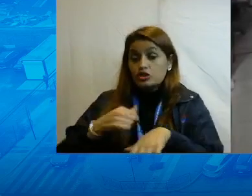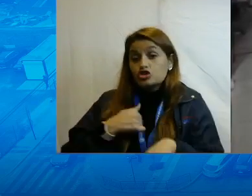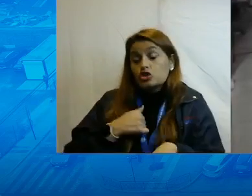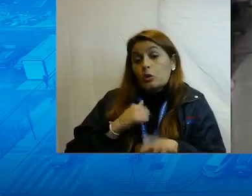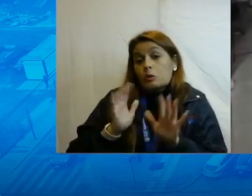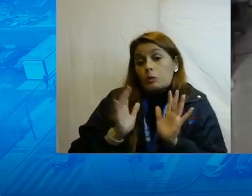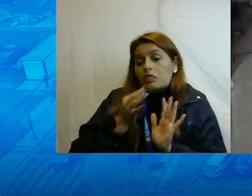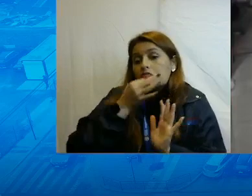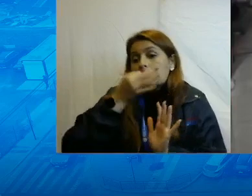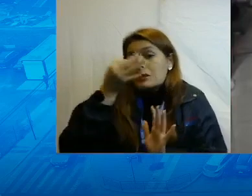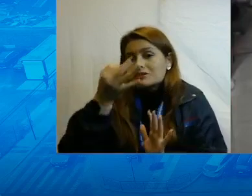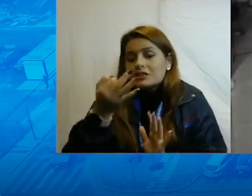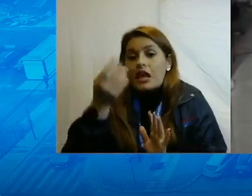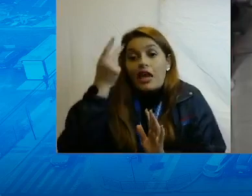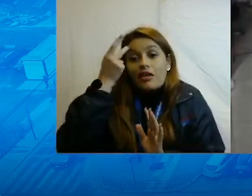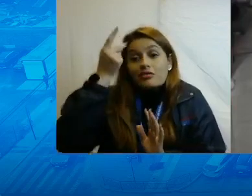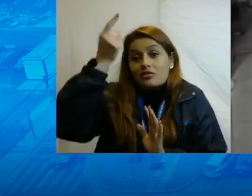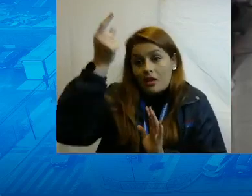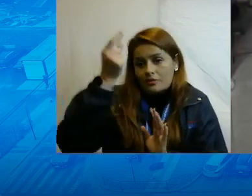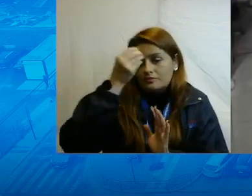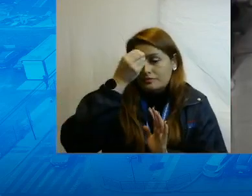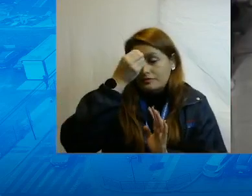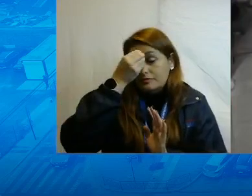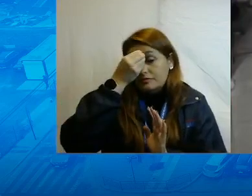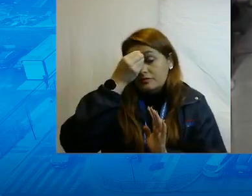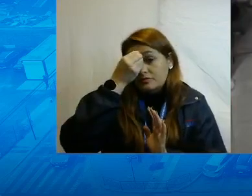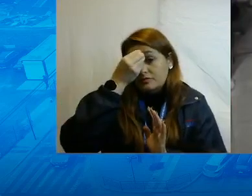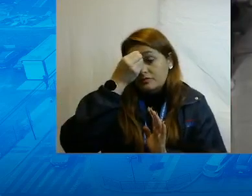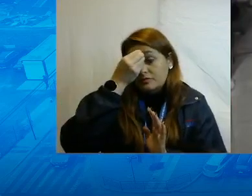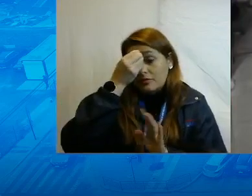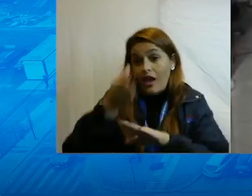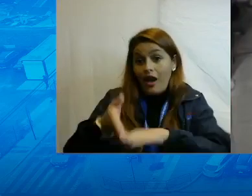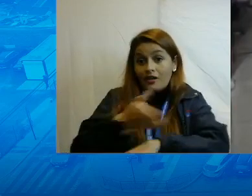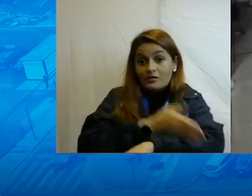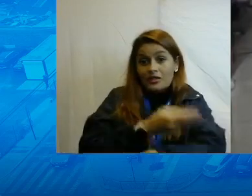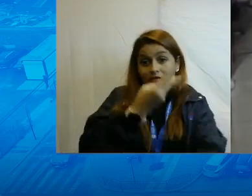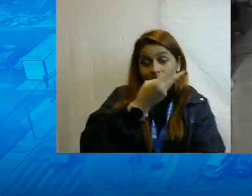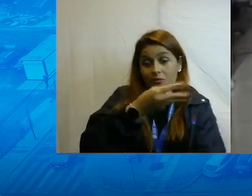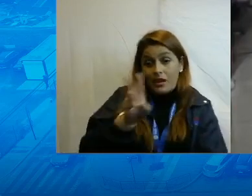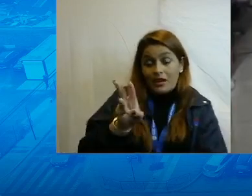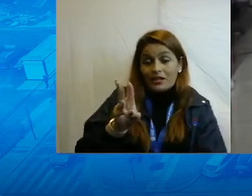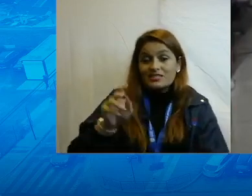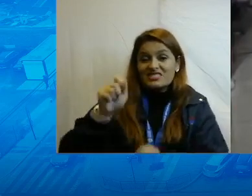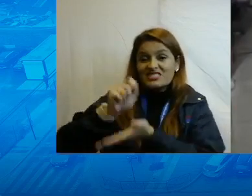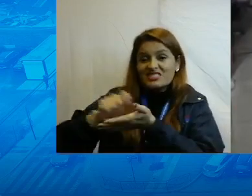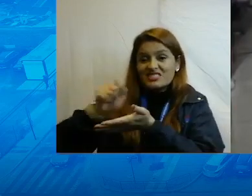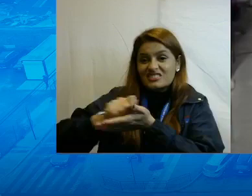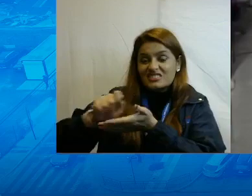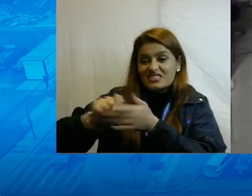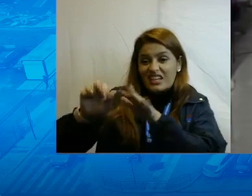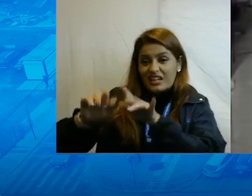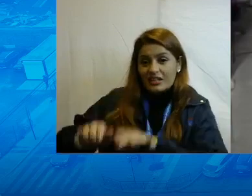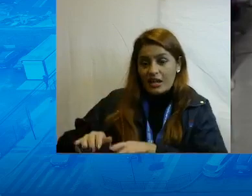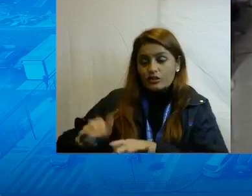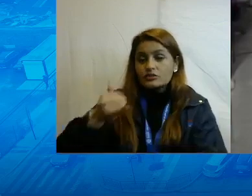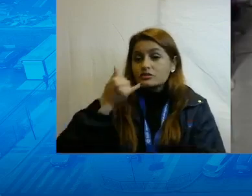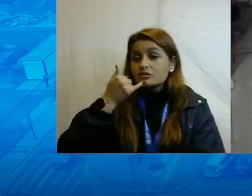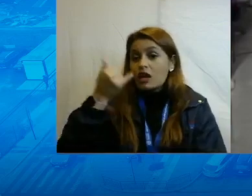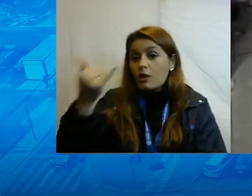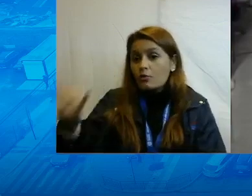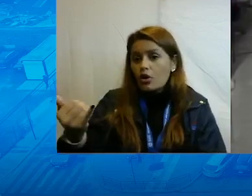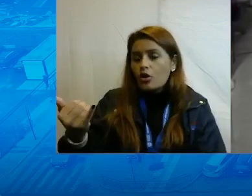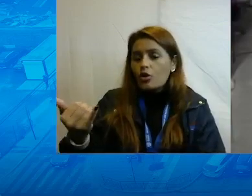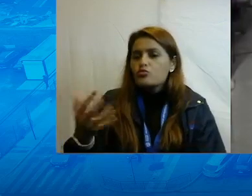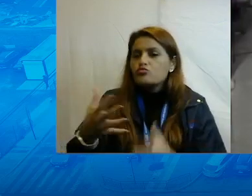quieren tomar. A propósito de que hace unas tres semanas mi secretaria llamó porque varios usuarios estaban preguntándonos respecto